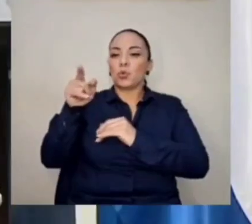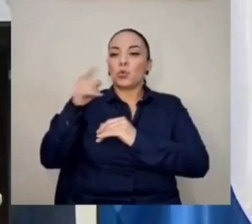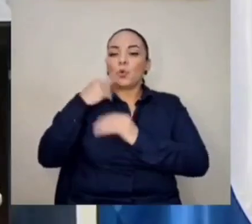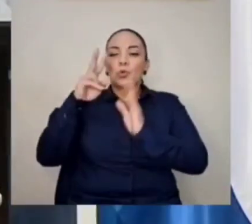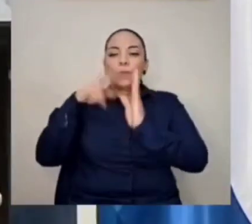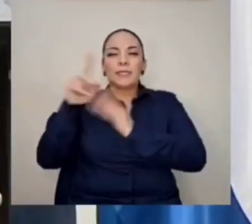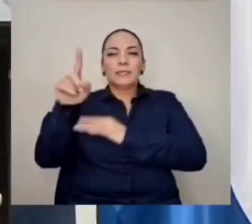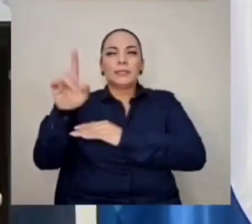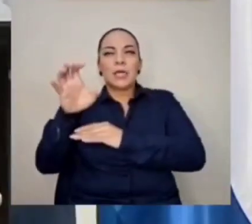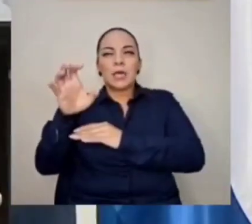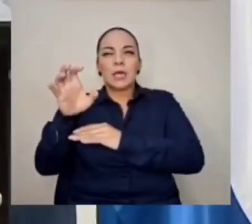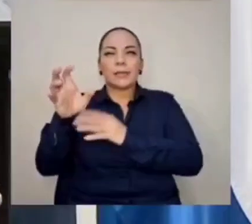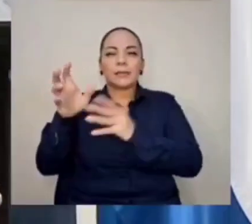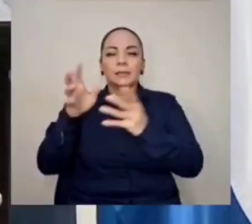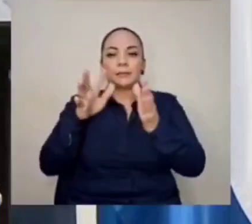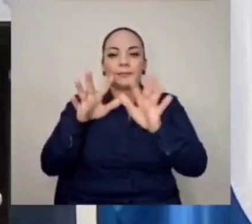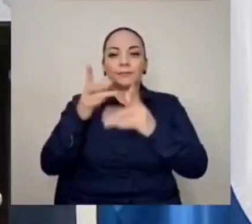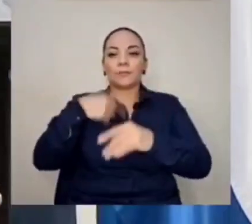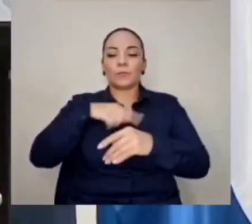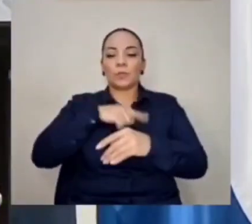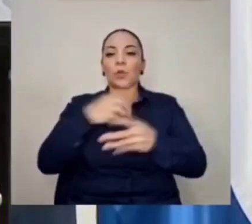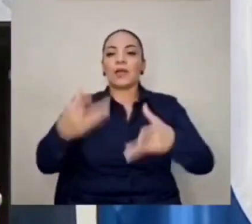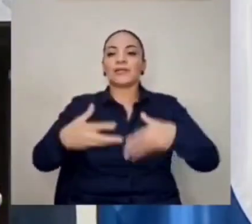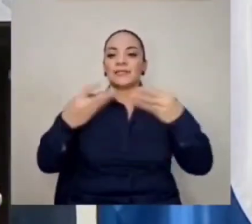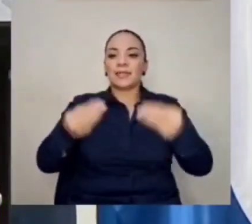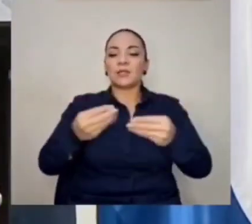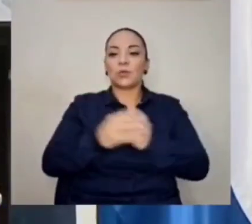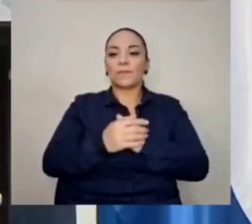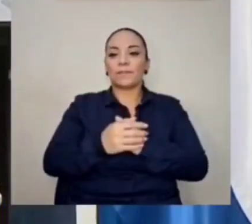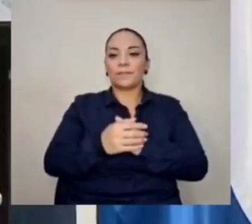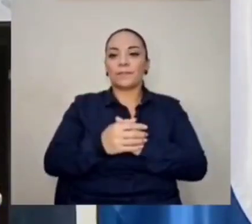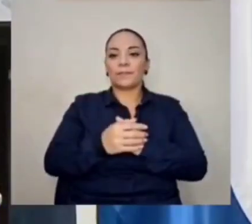En términos prácticos, nosotros estamos gastando